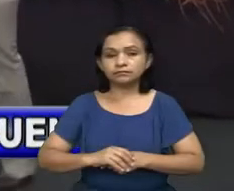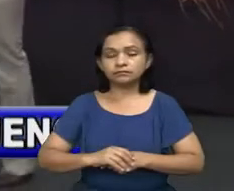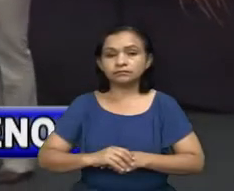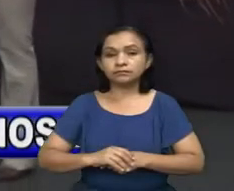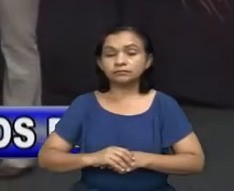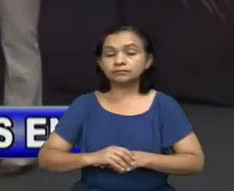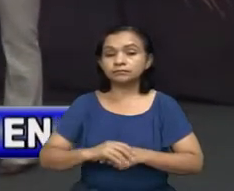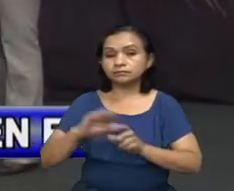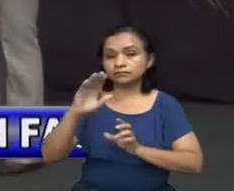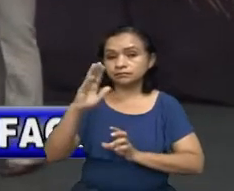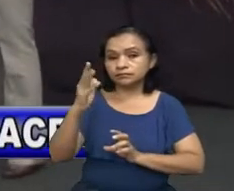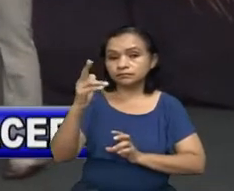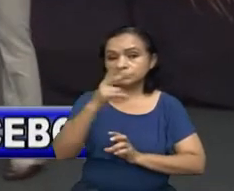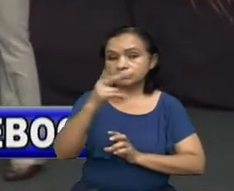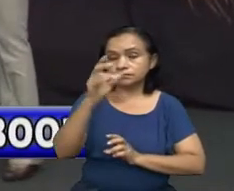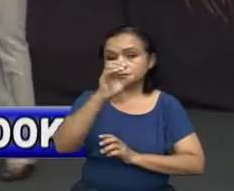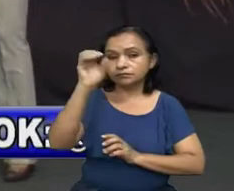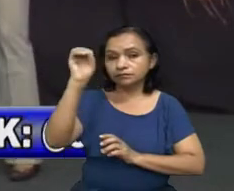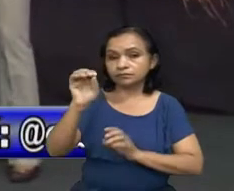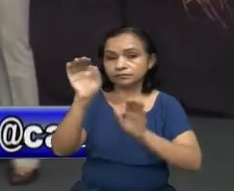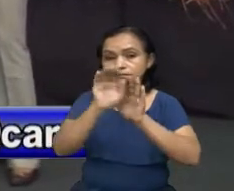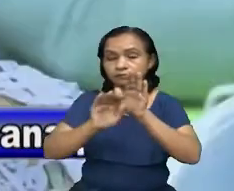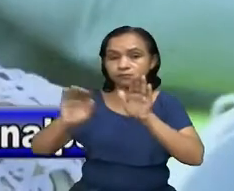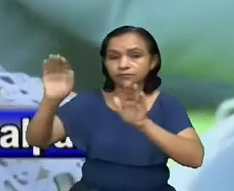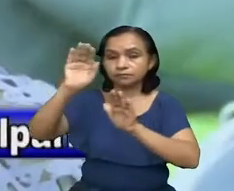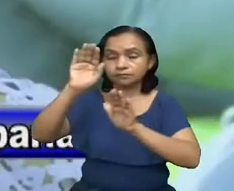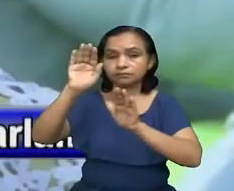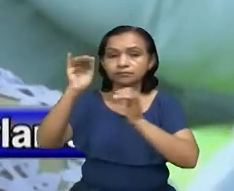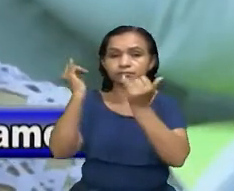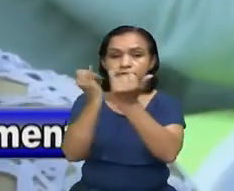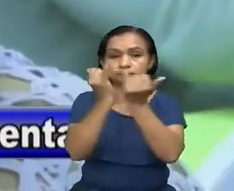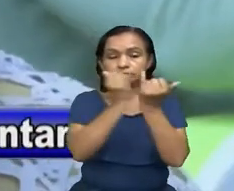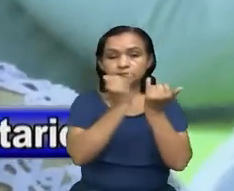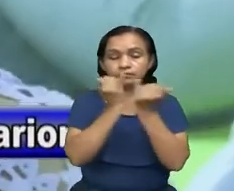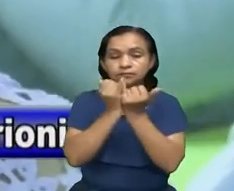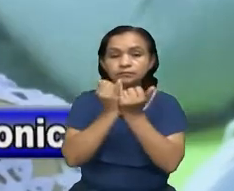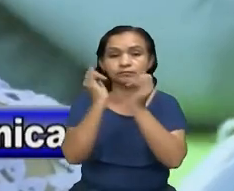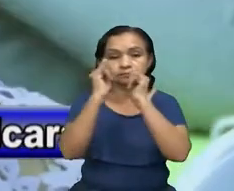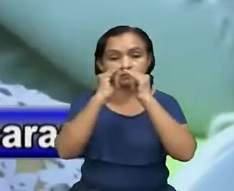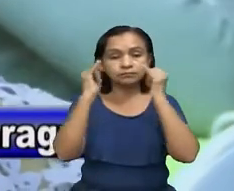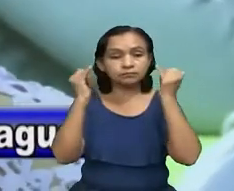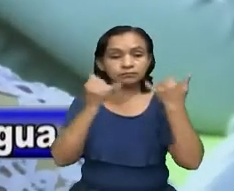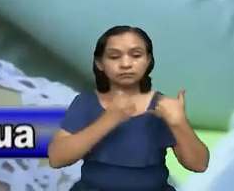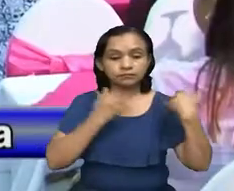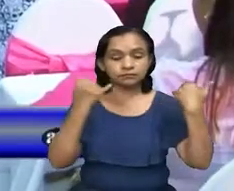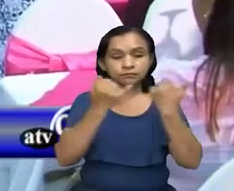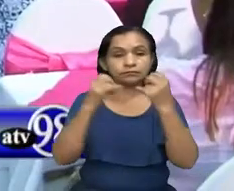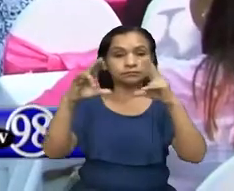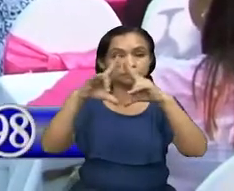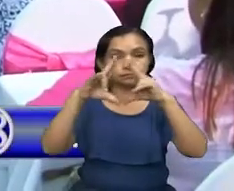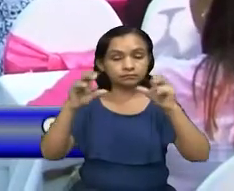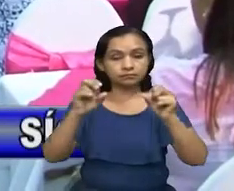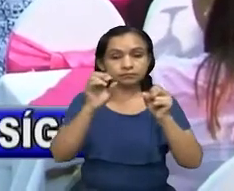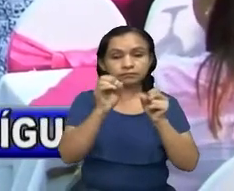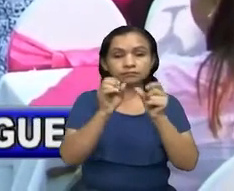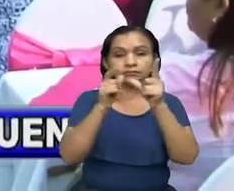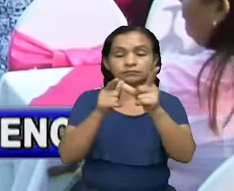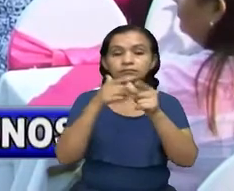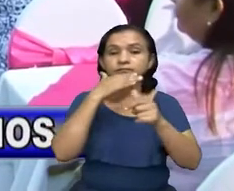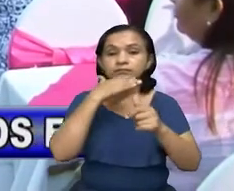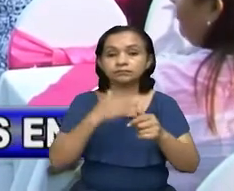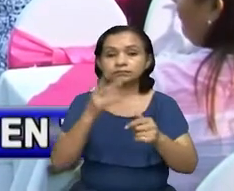En un 98% han aumentado las reservaciones en las líneas aéreas internacionales hacia Nicaragua entre octubre y diciembre